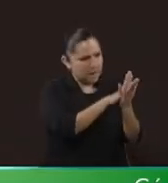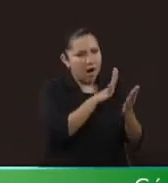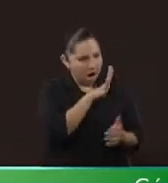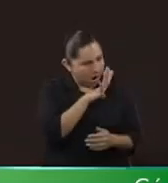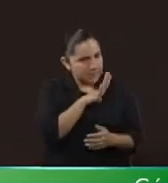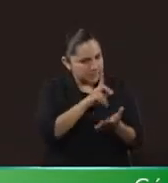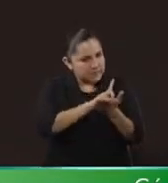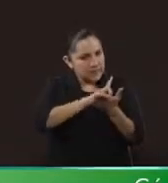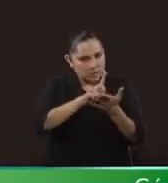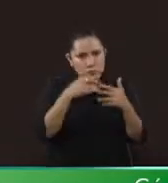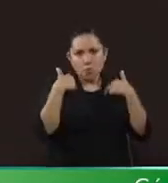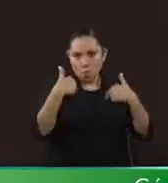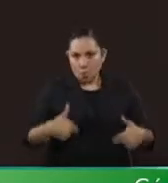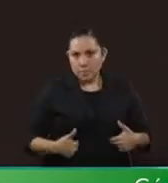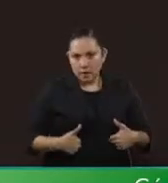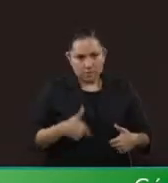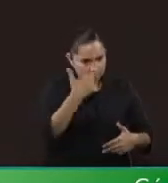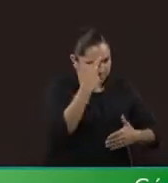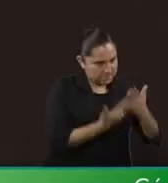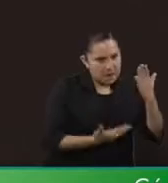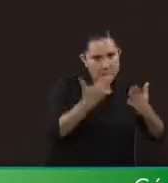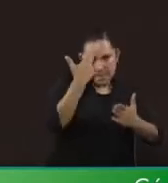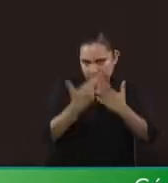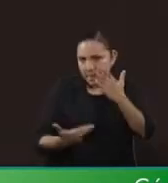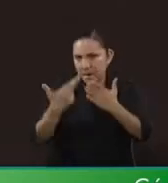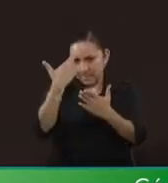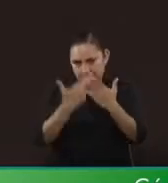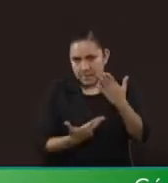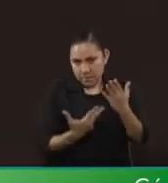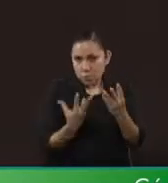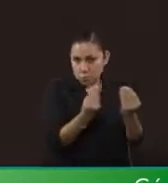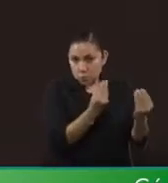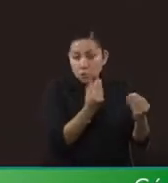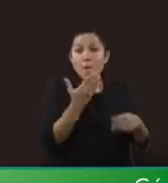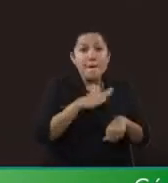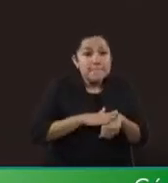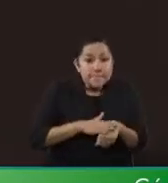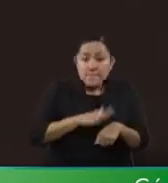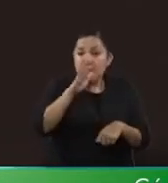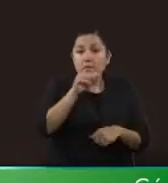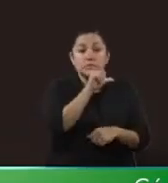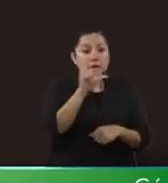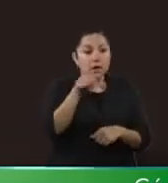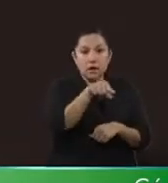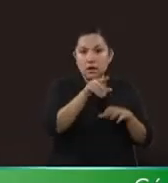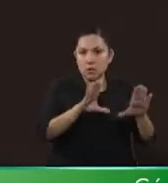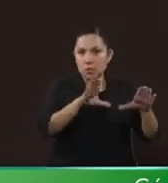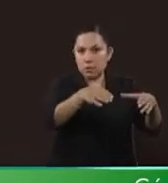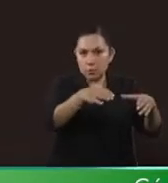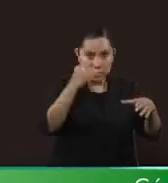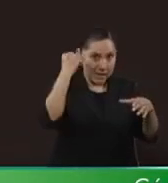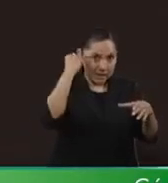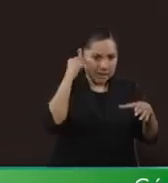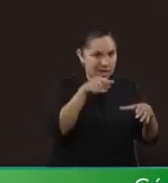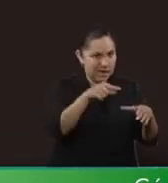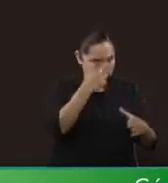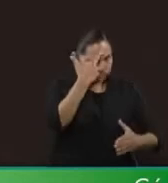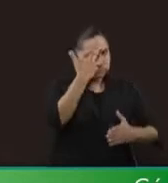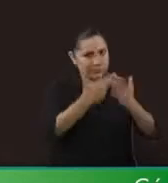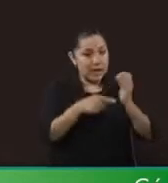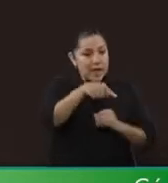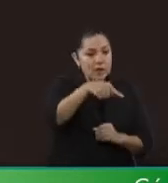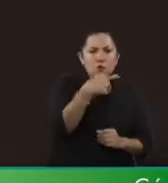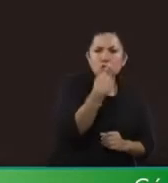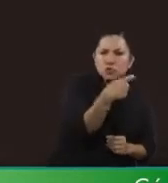humanos, especialmente cuando intervienen en comunidades indígenas alterando su orden y convivencia